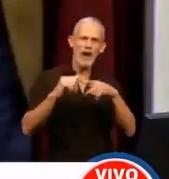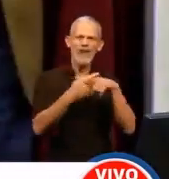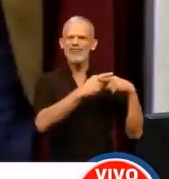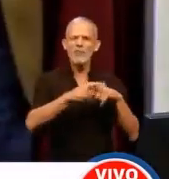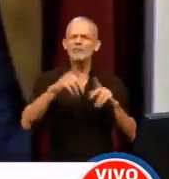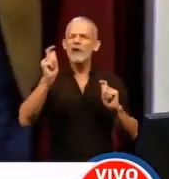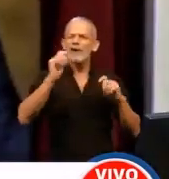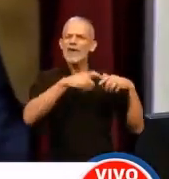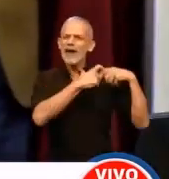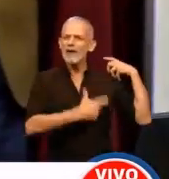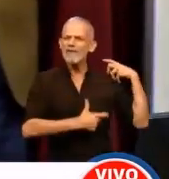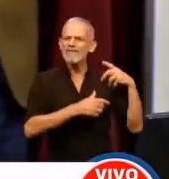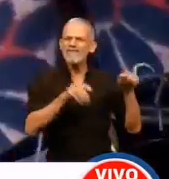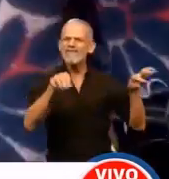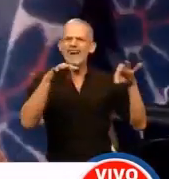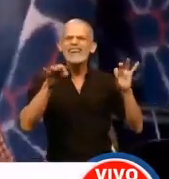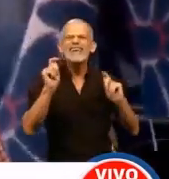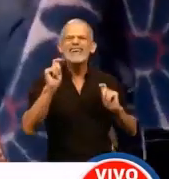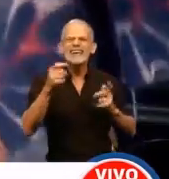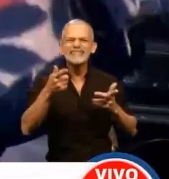en...